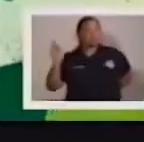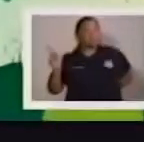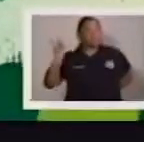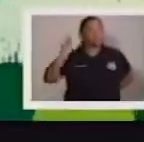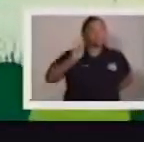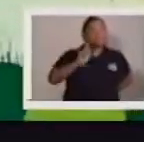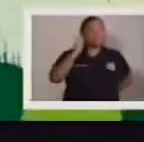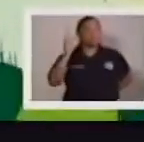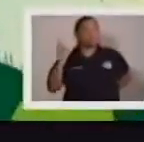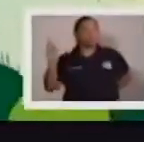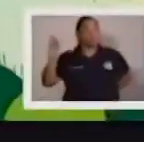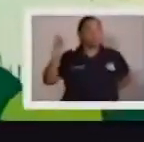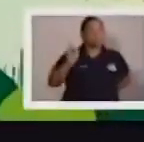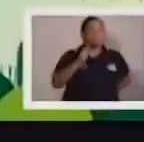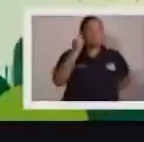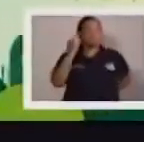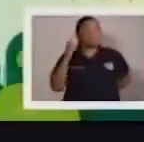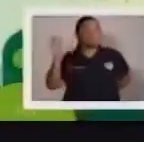medio,